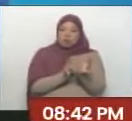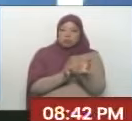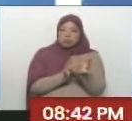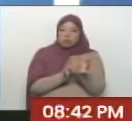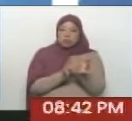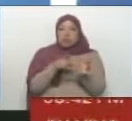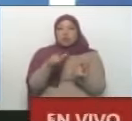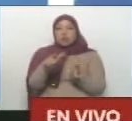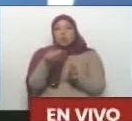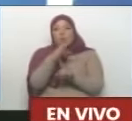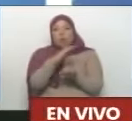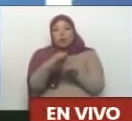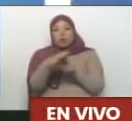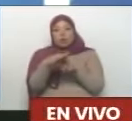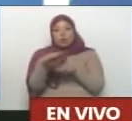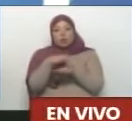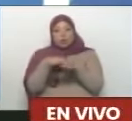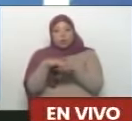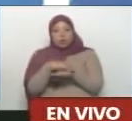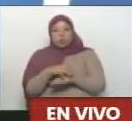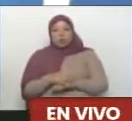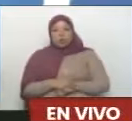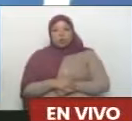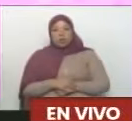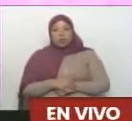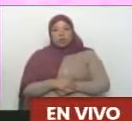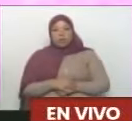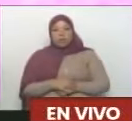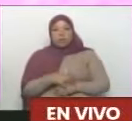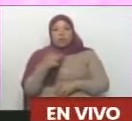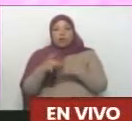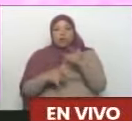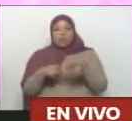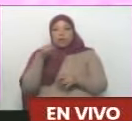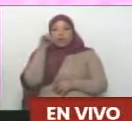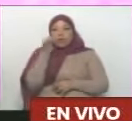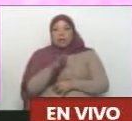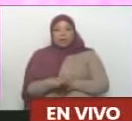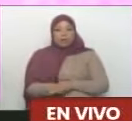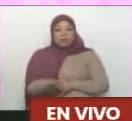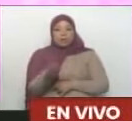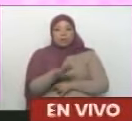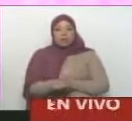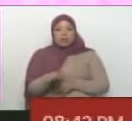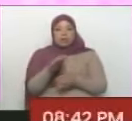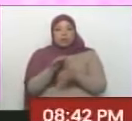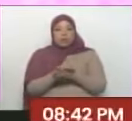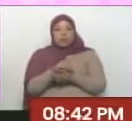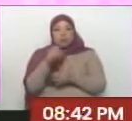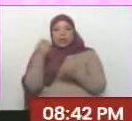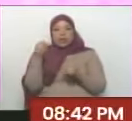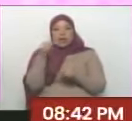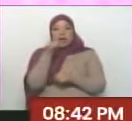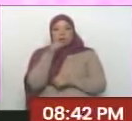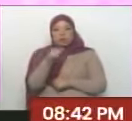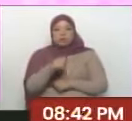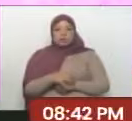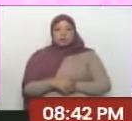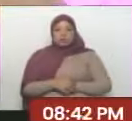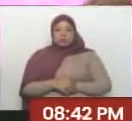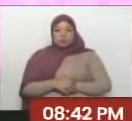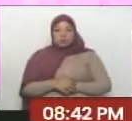dice Ernesto? Bueno, presidente, vamos a decirle a Iván Pérez Rossi, que es muy amigo de Che Hurtado, quien ha sido